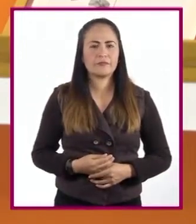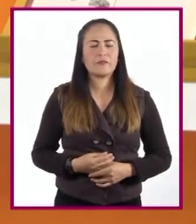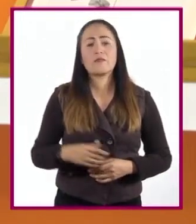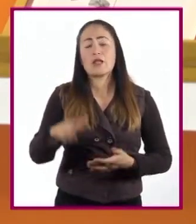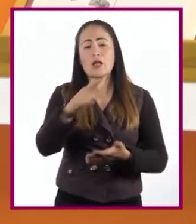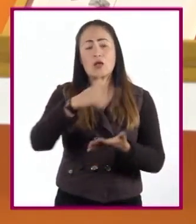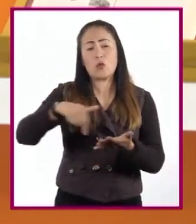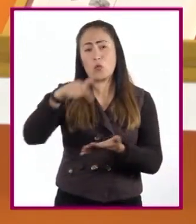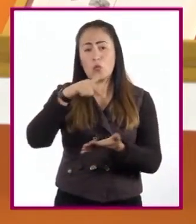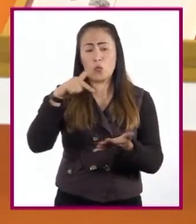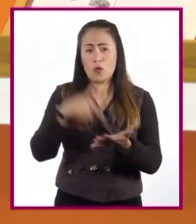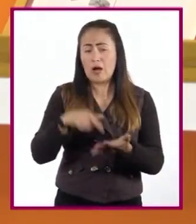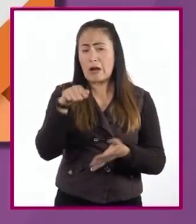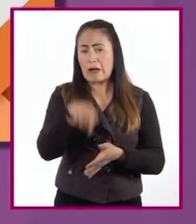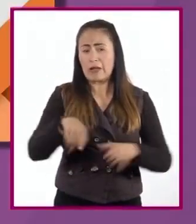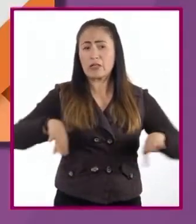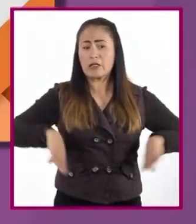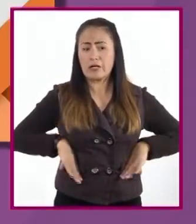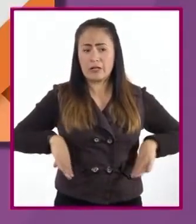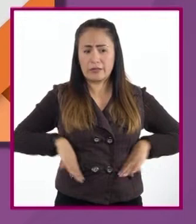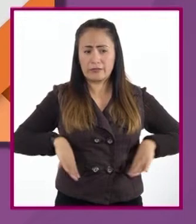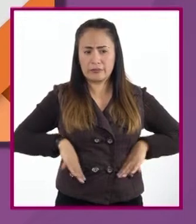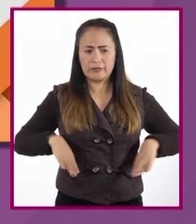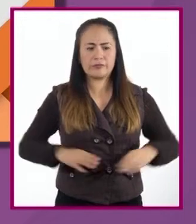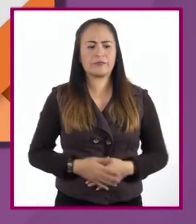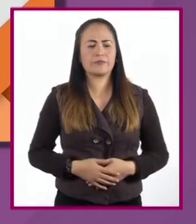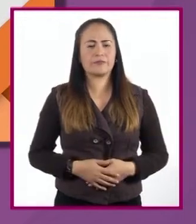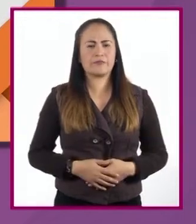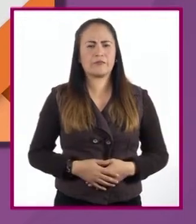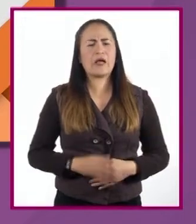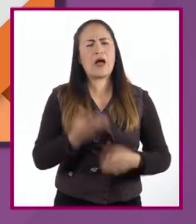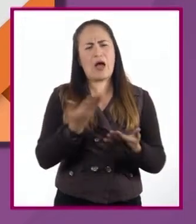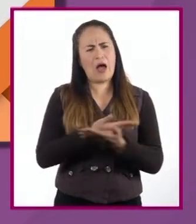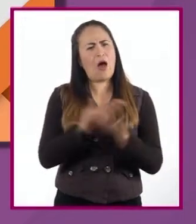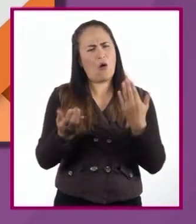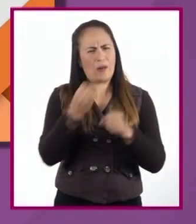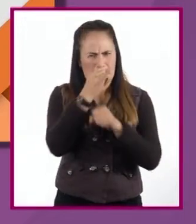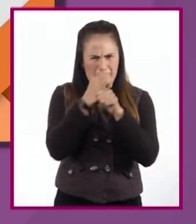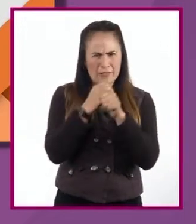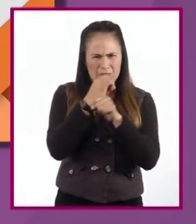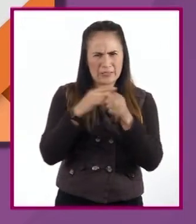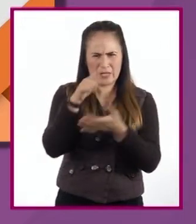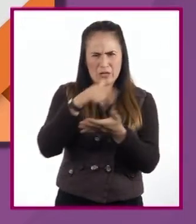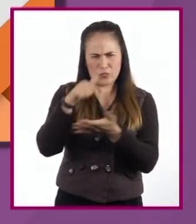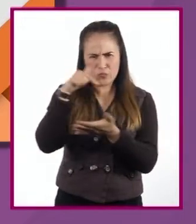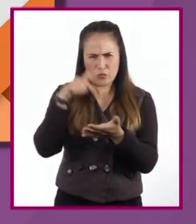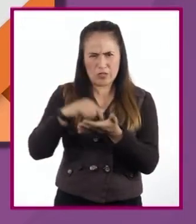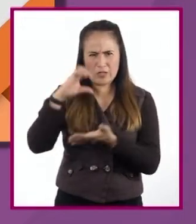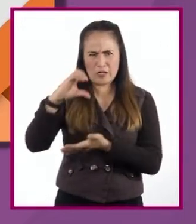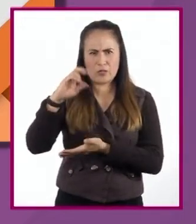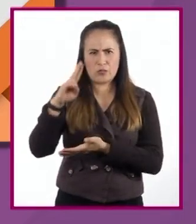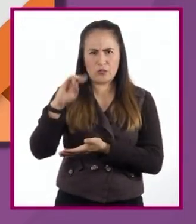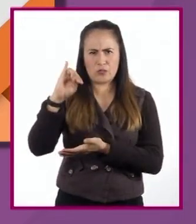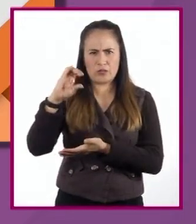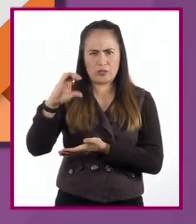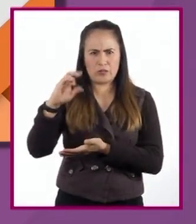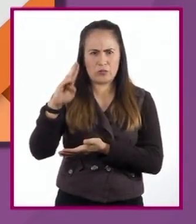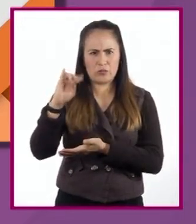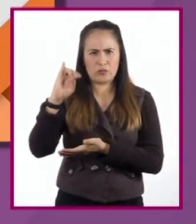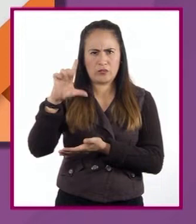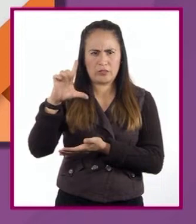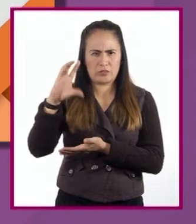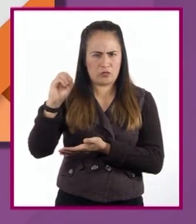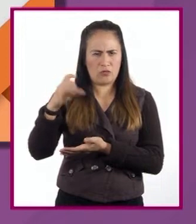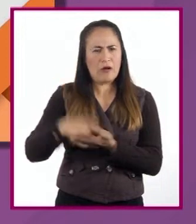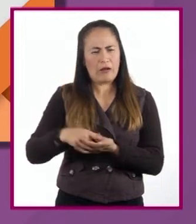Cuicuilco y sus peculiaridades. Las diversas investigaciones en Cuicuilco han aportado evidencia sobre el desarrollo del